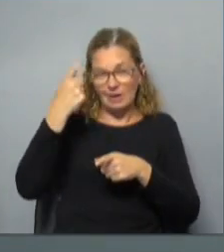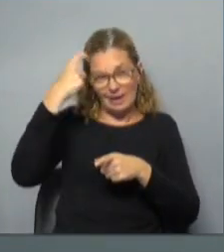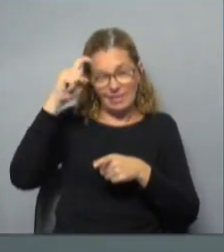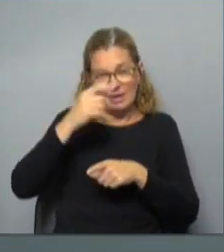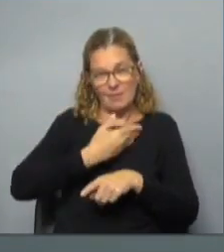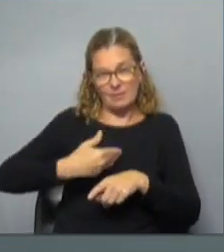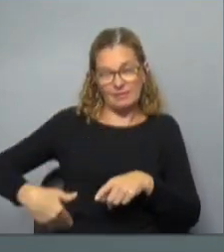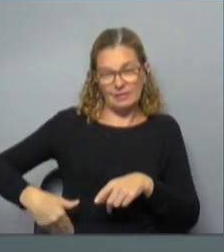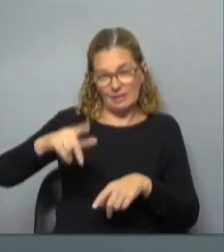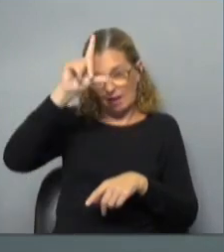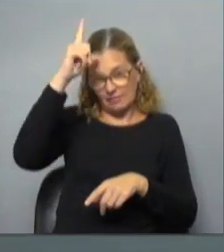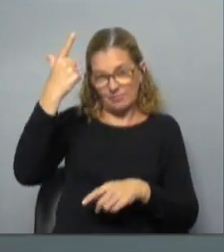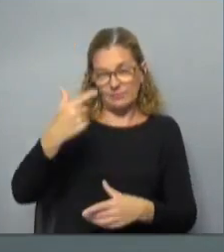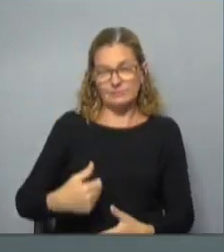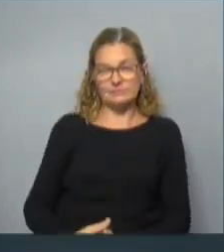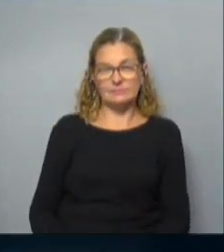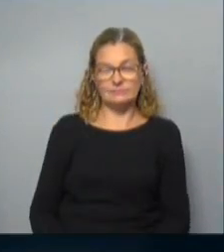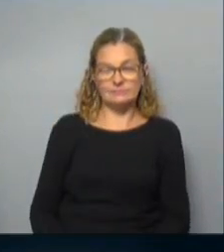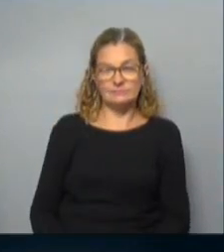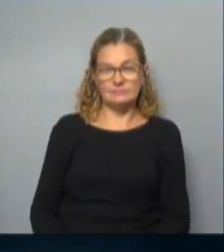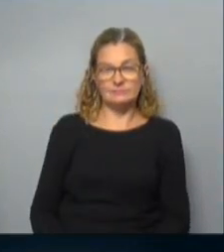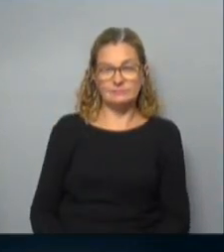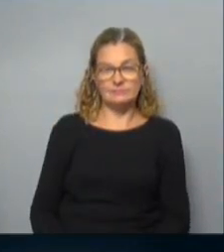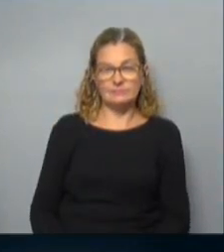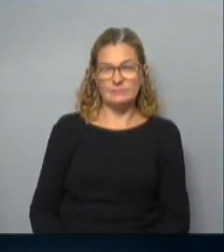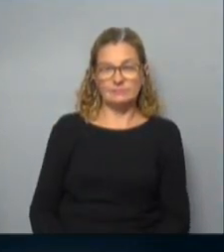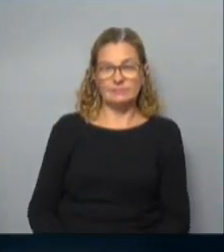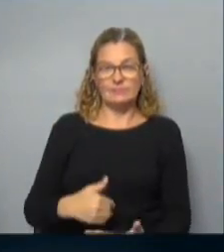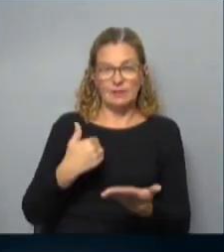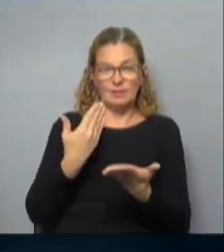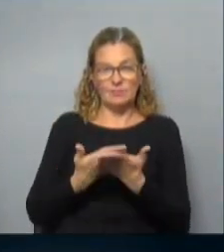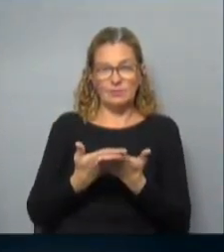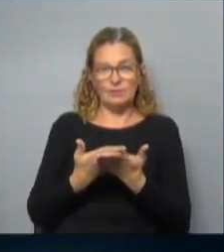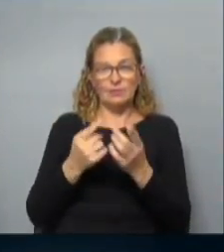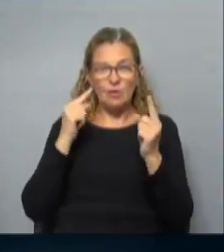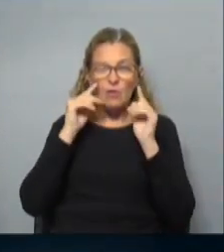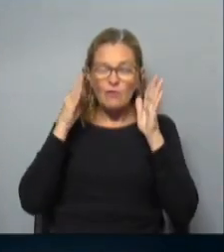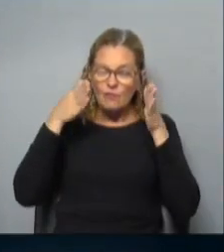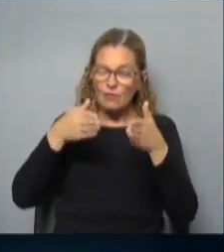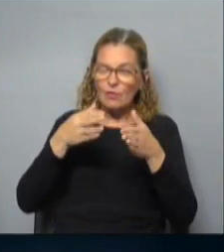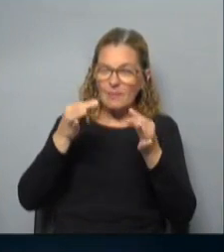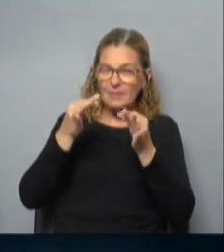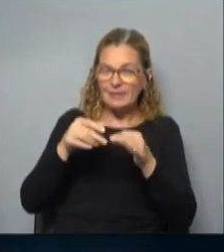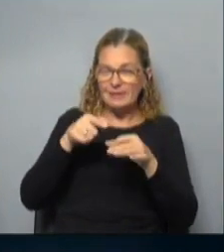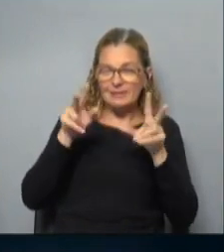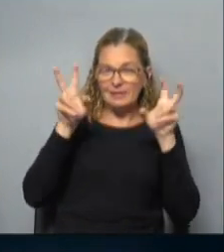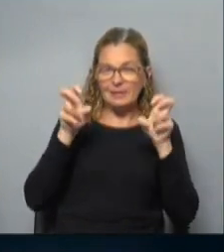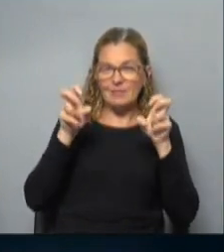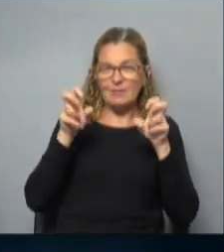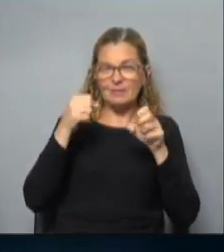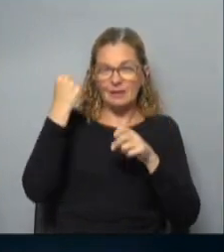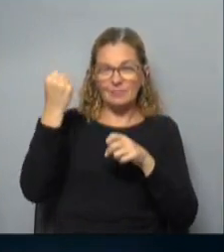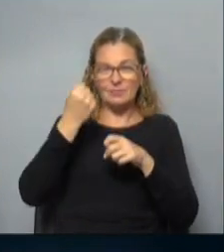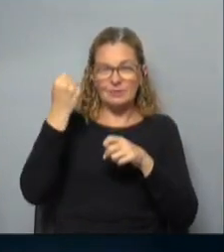el presidente de lacalle pou en concreto y poniendo un foco especial en este tema de tan